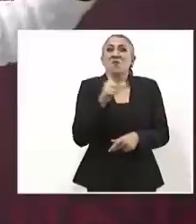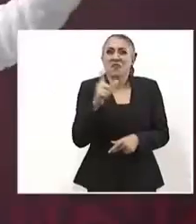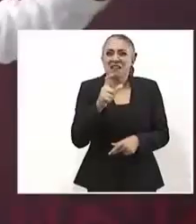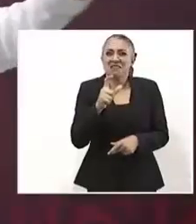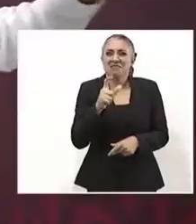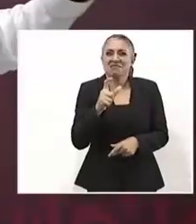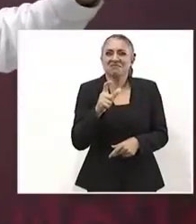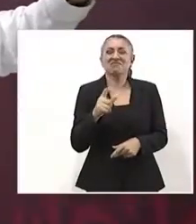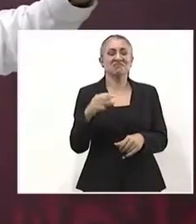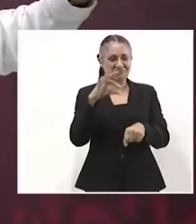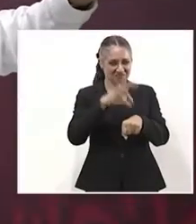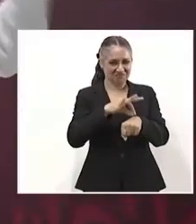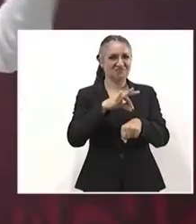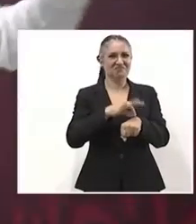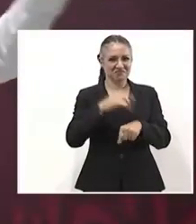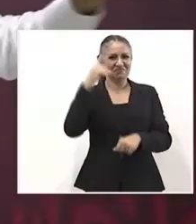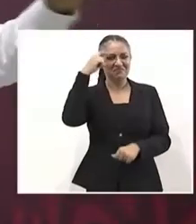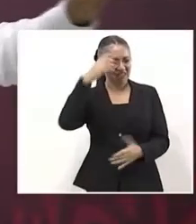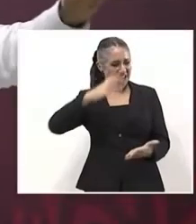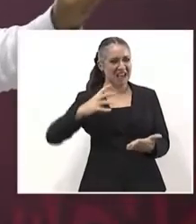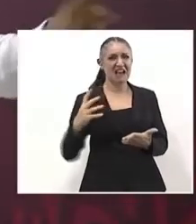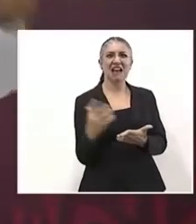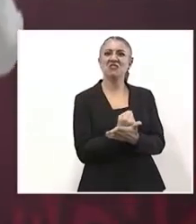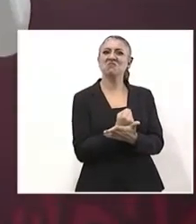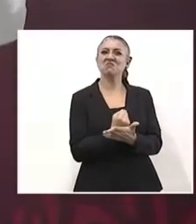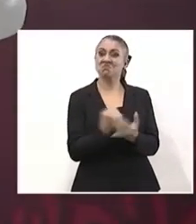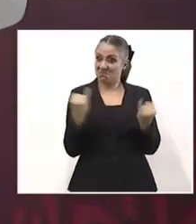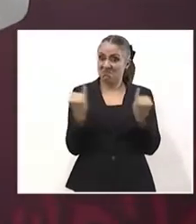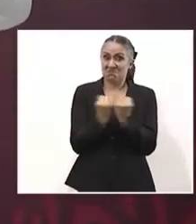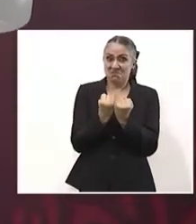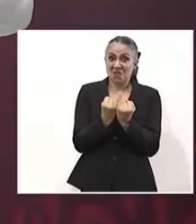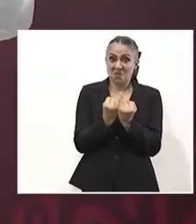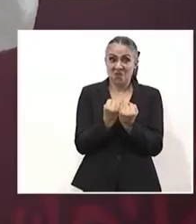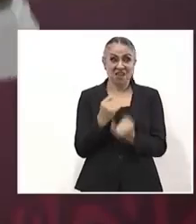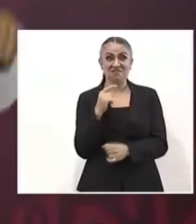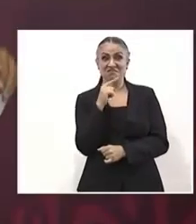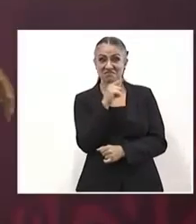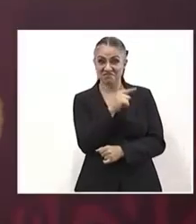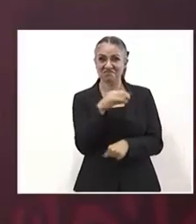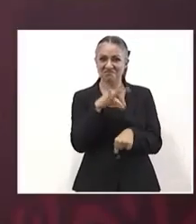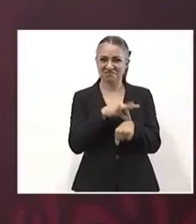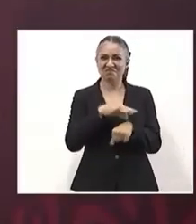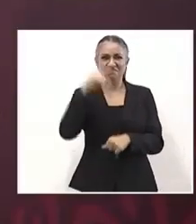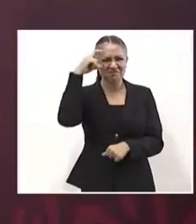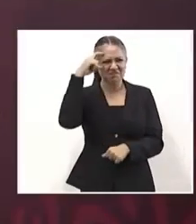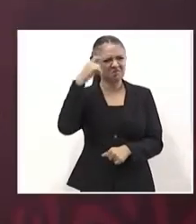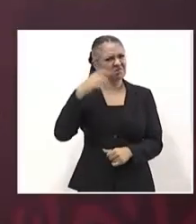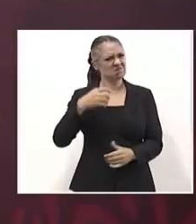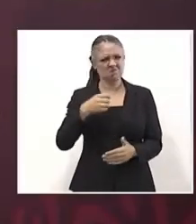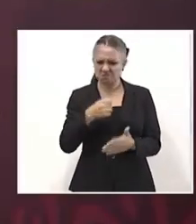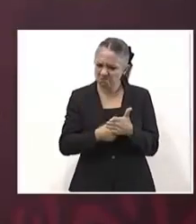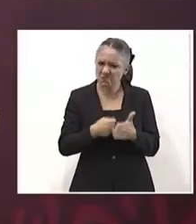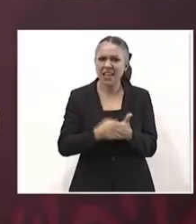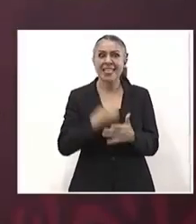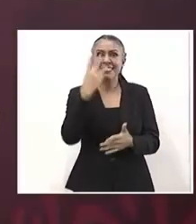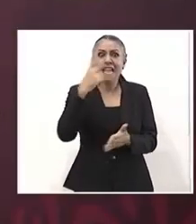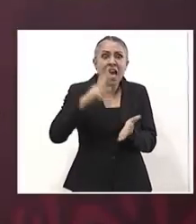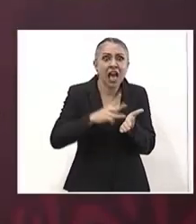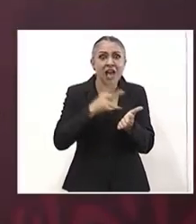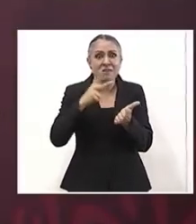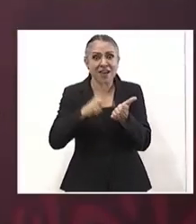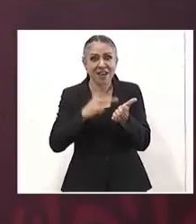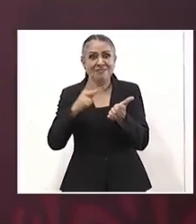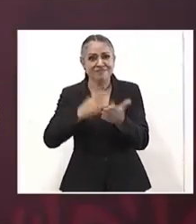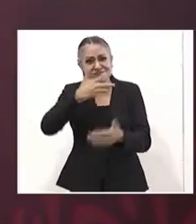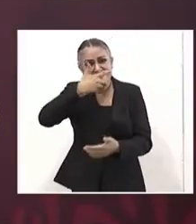Fue igual que el que les está hablando. 3 veces candidato. Y la tercera fue la vencida. Y hay